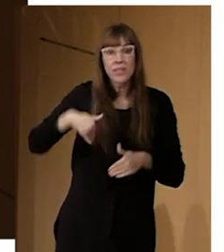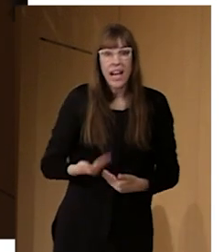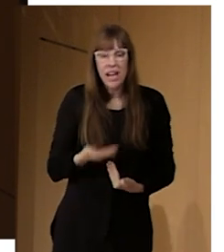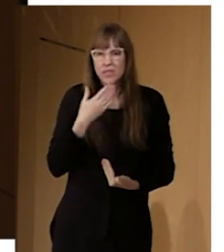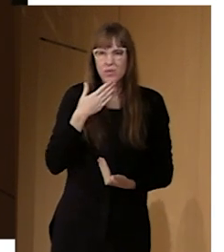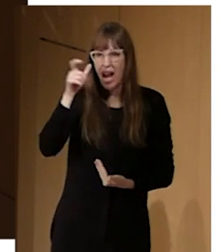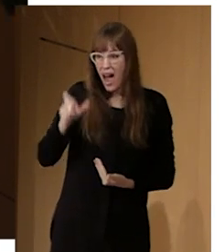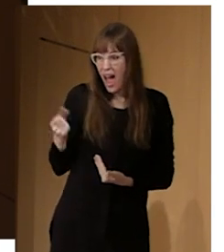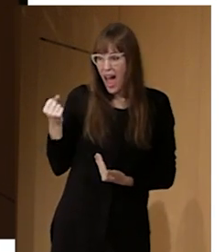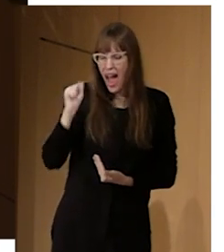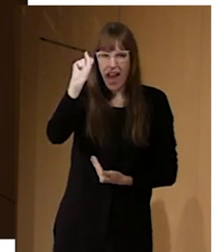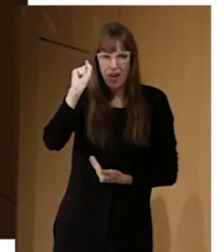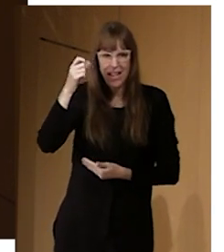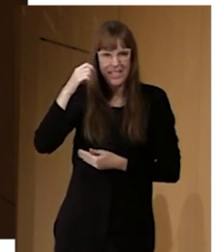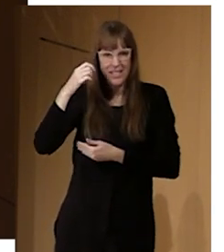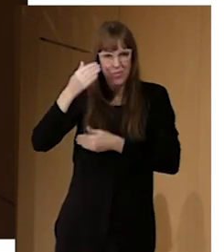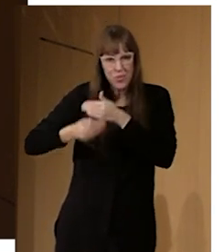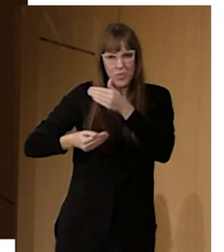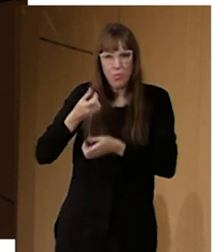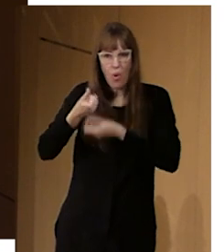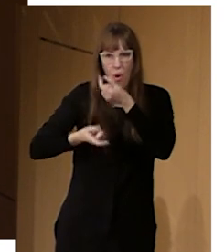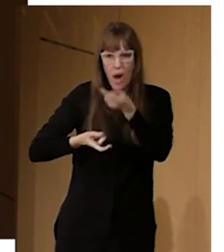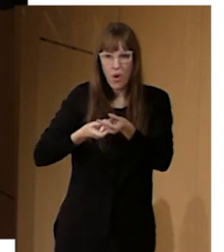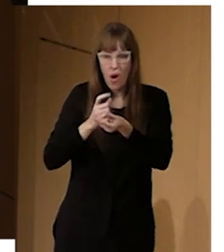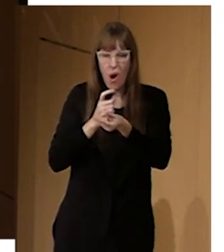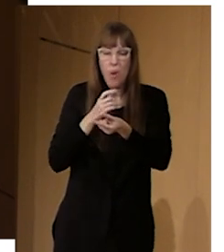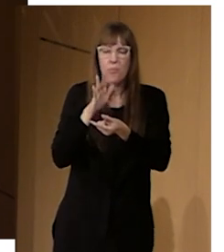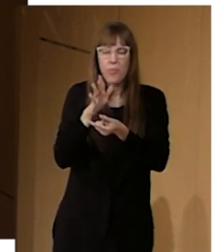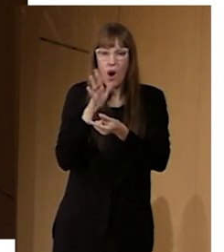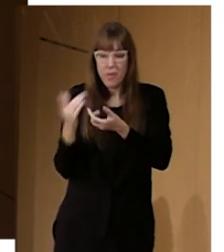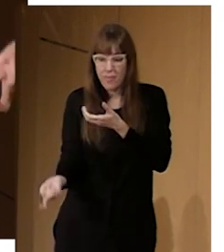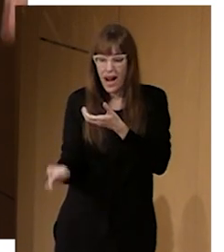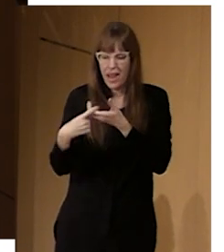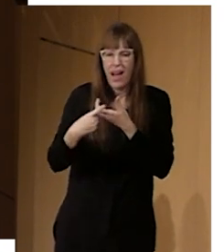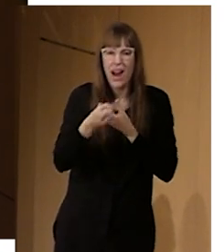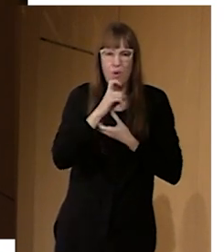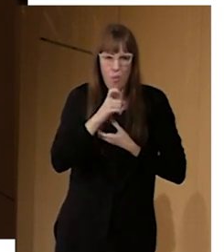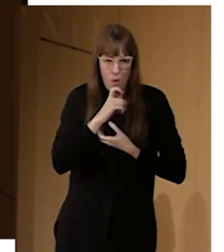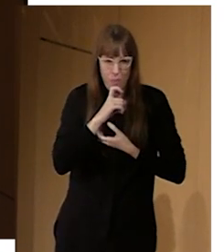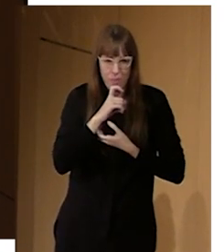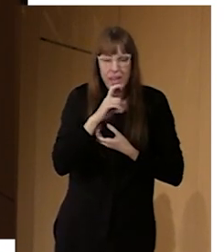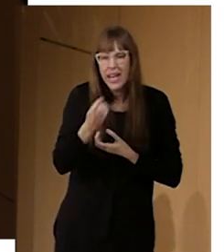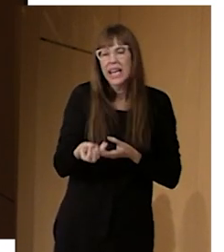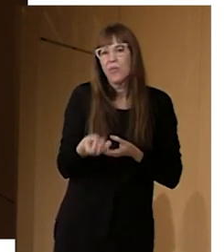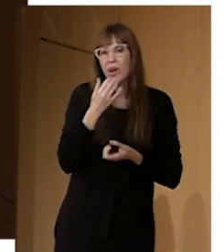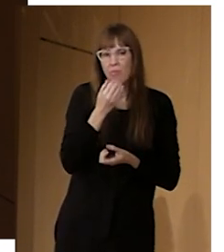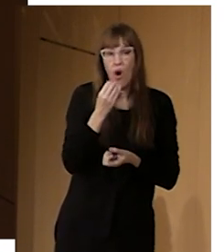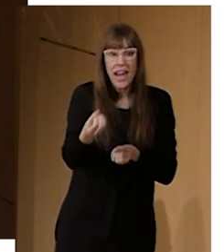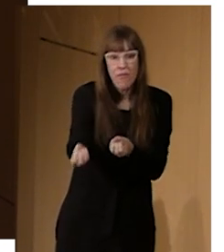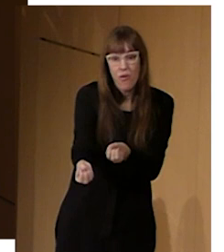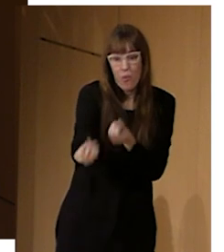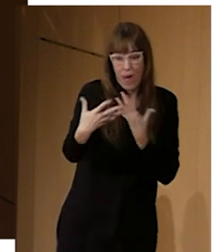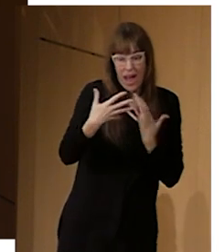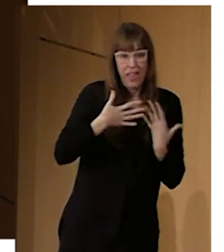espacios y las programaciones les pertenecen eh que esa información eh les llega que eh se han